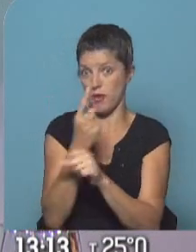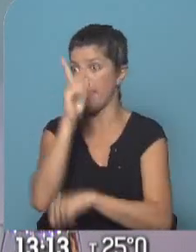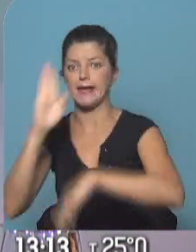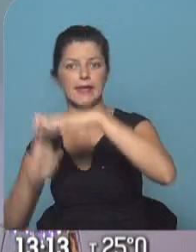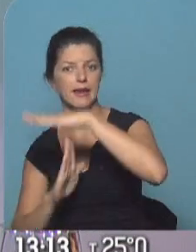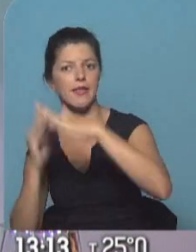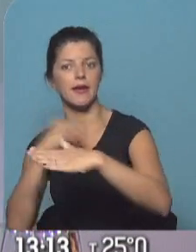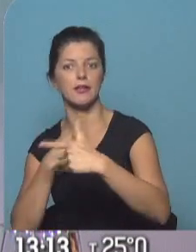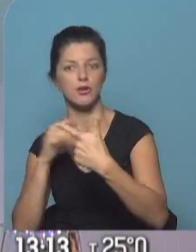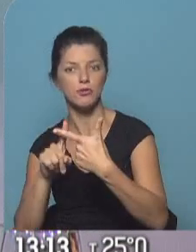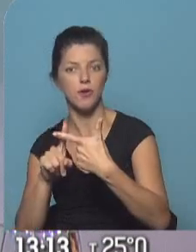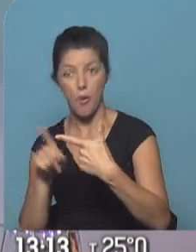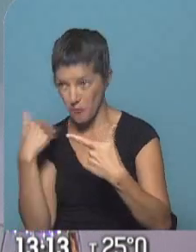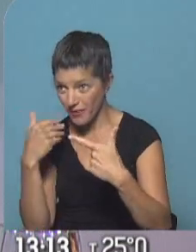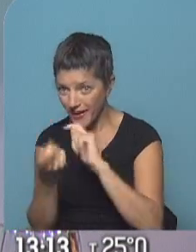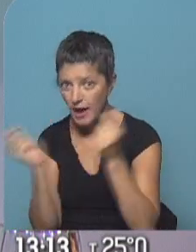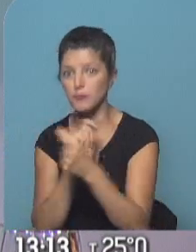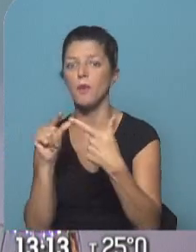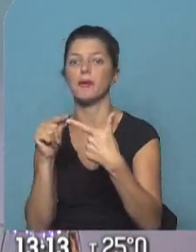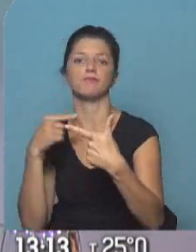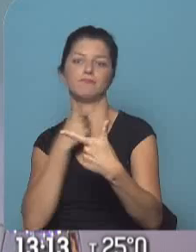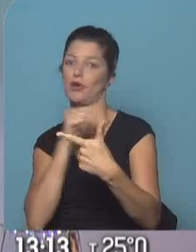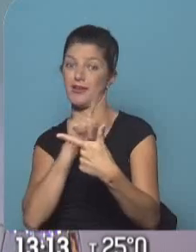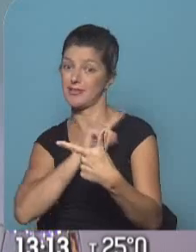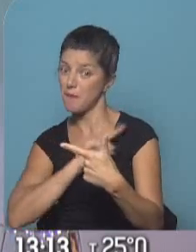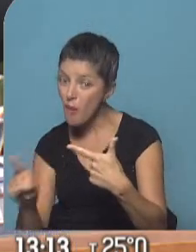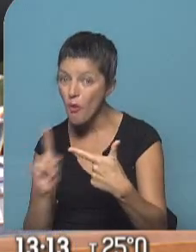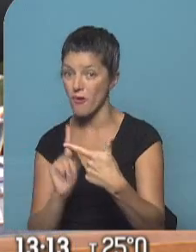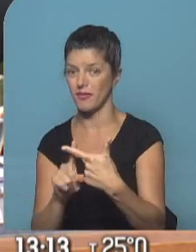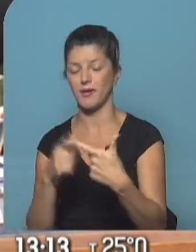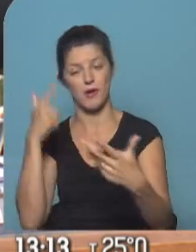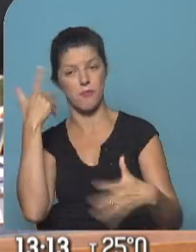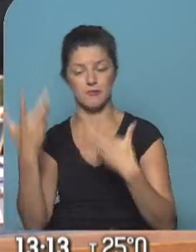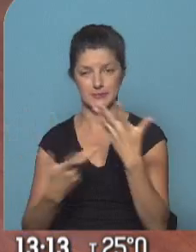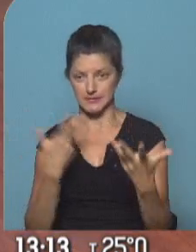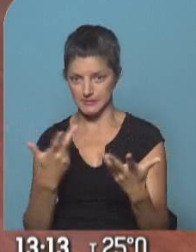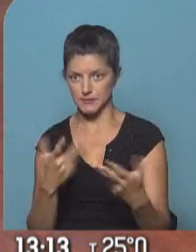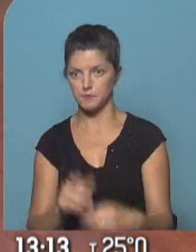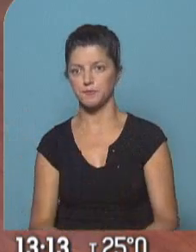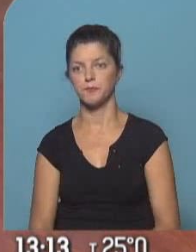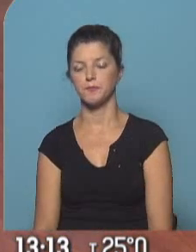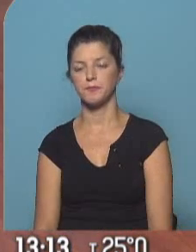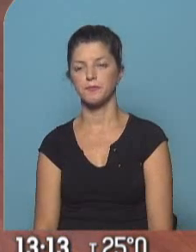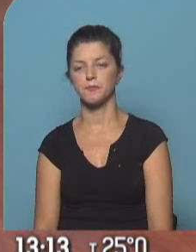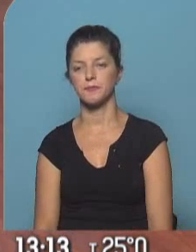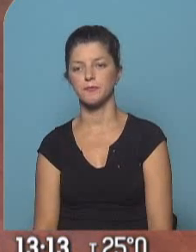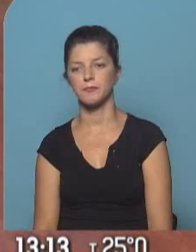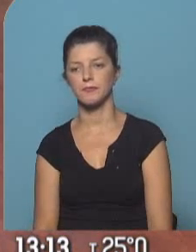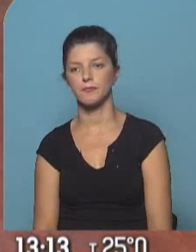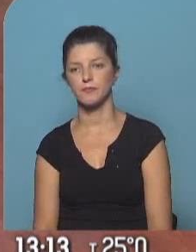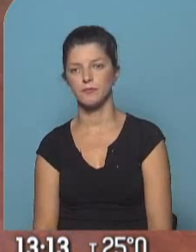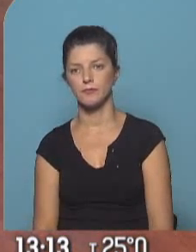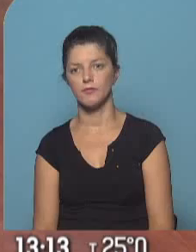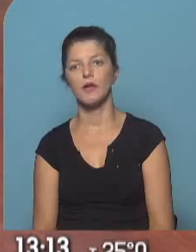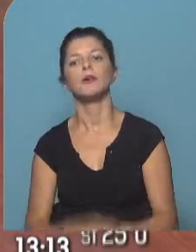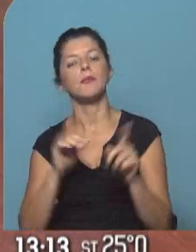es decir, podría hacer los cambios, pero no quiere. Es como un cul-de-sac. ¿Y qué pasa en este contexto con la cuestión de la libertad